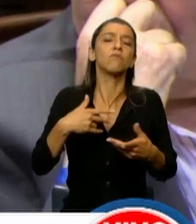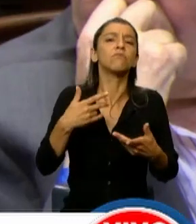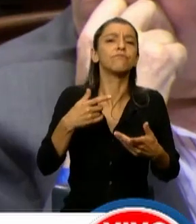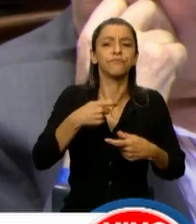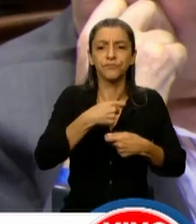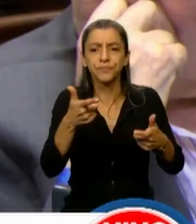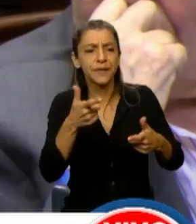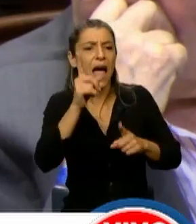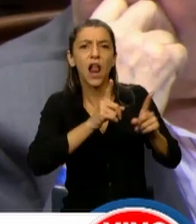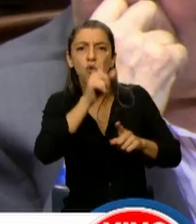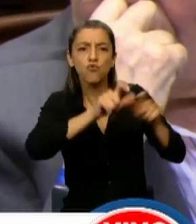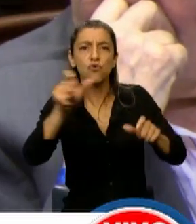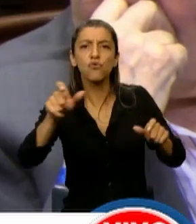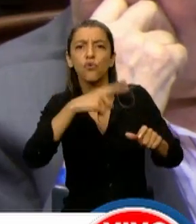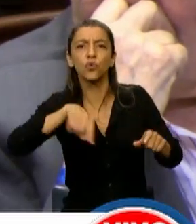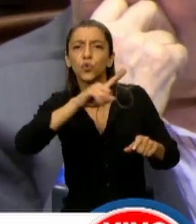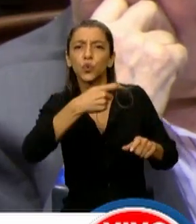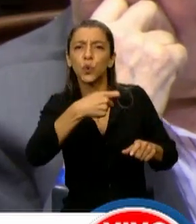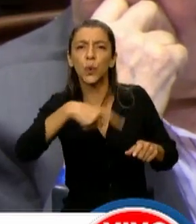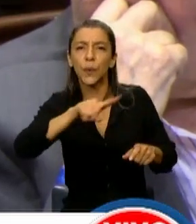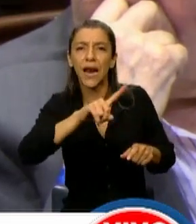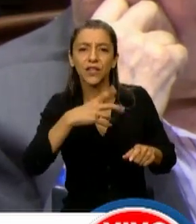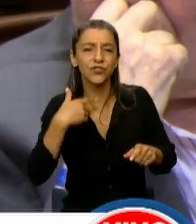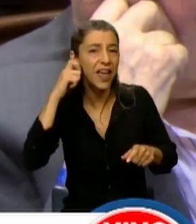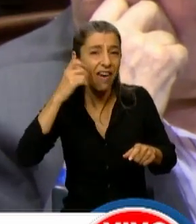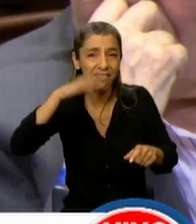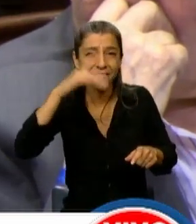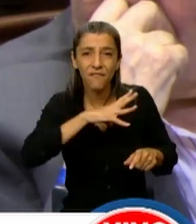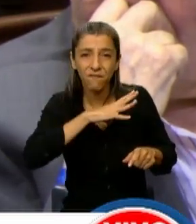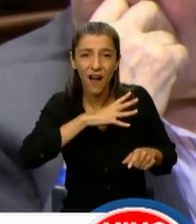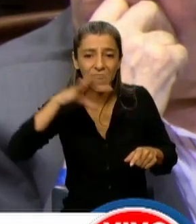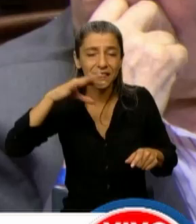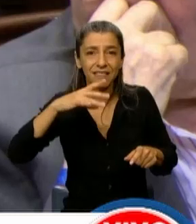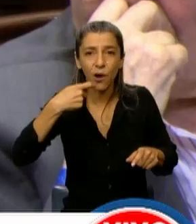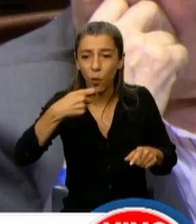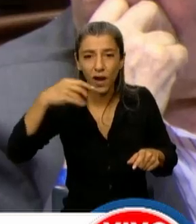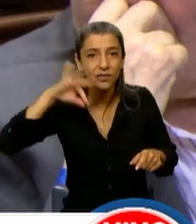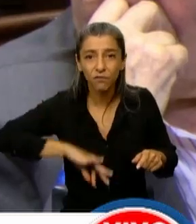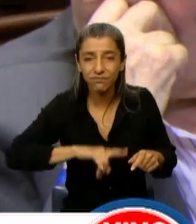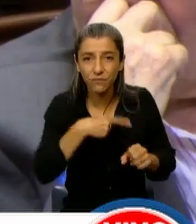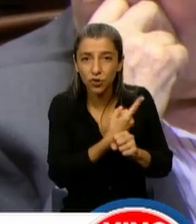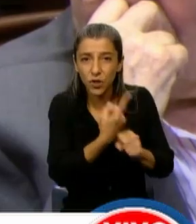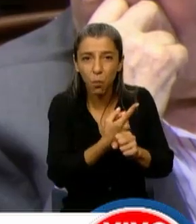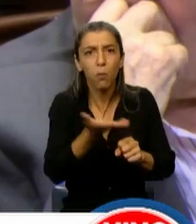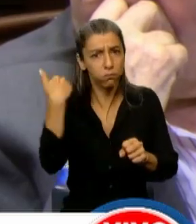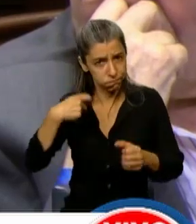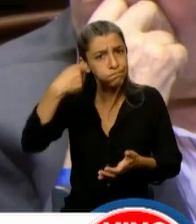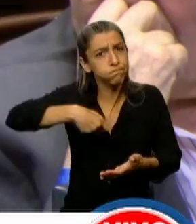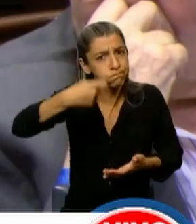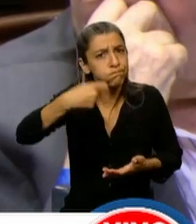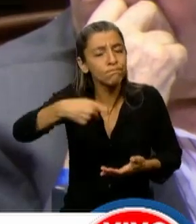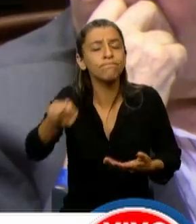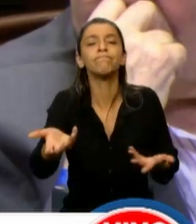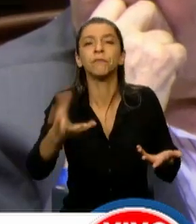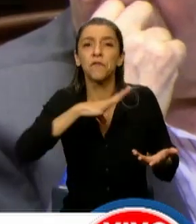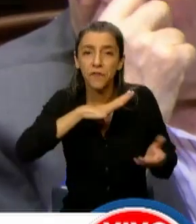avanzada que le faltaba edad para acceder a la jubilación habiendo trabajado y aportado